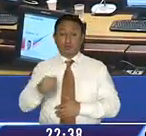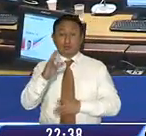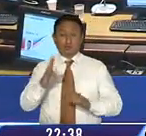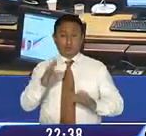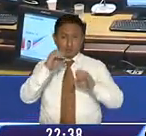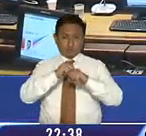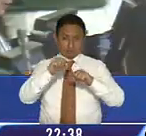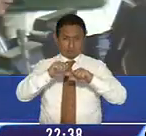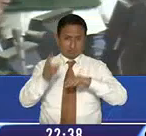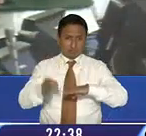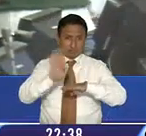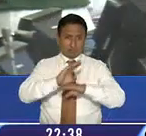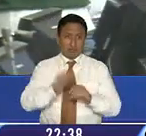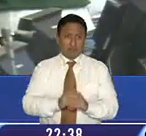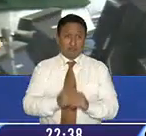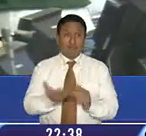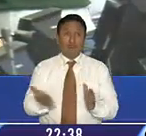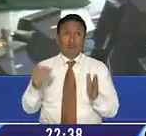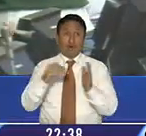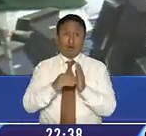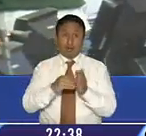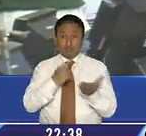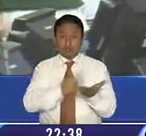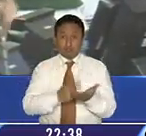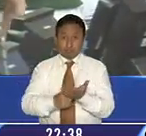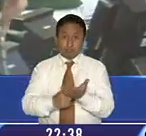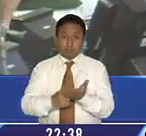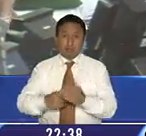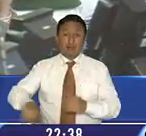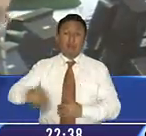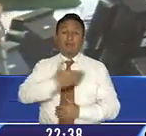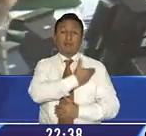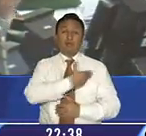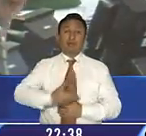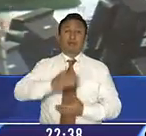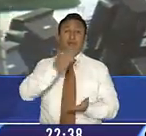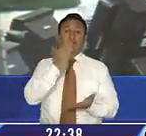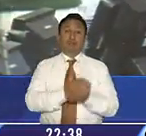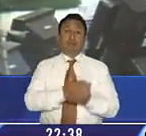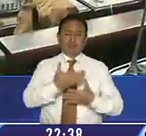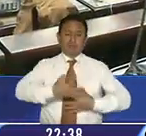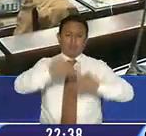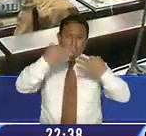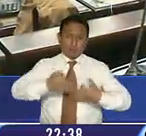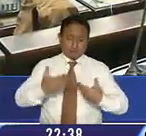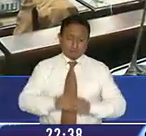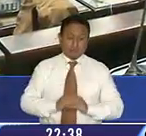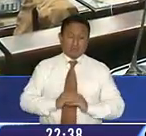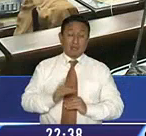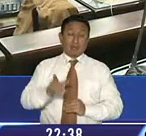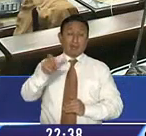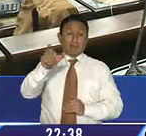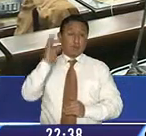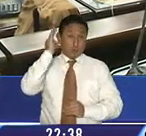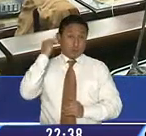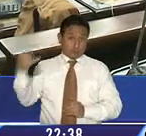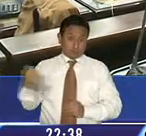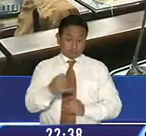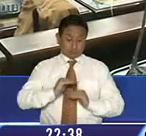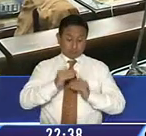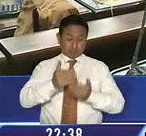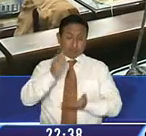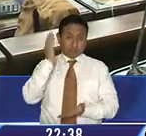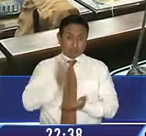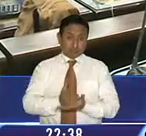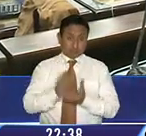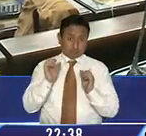de la Asamblea Nacional, donde se retomó el debate del veto presidencial que garantiza la interrupción del embarazo en casos de violación. Sin